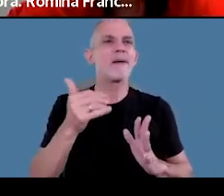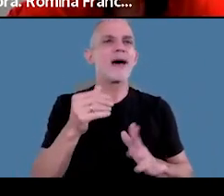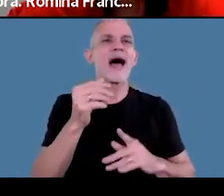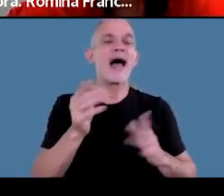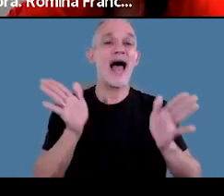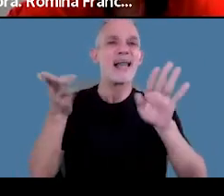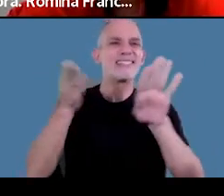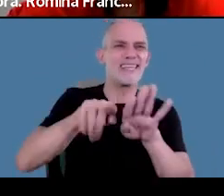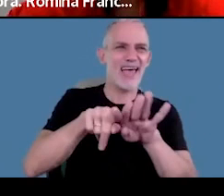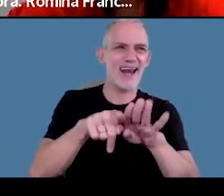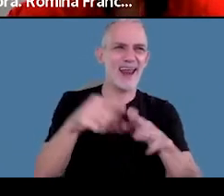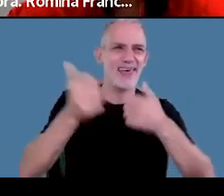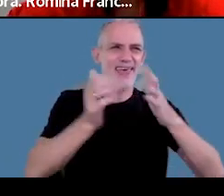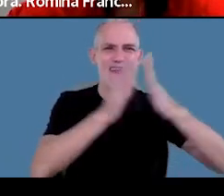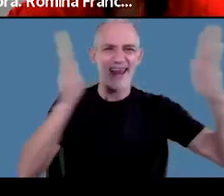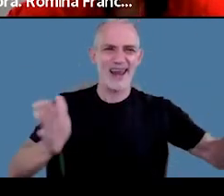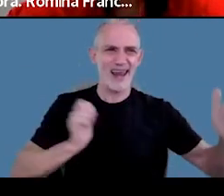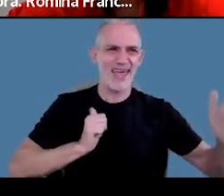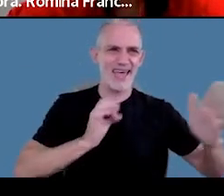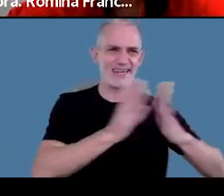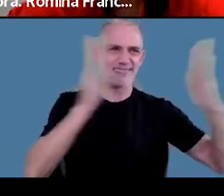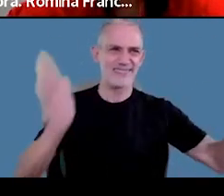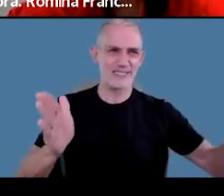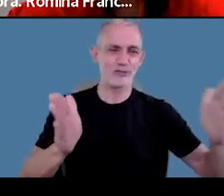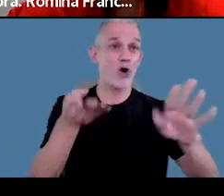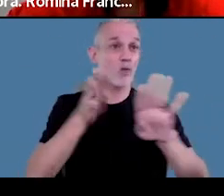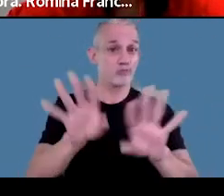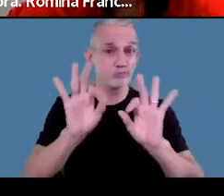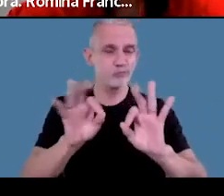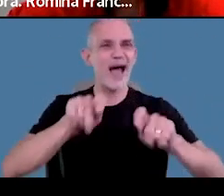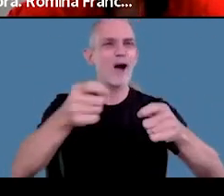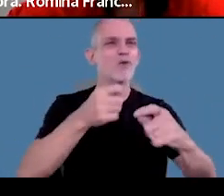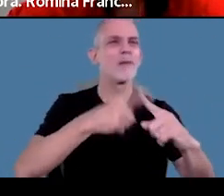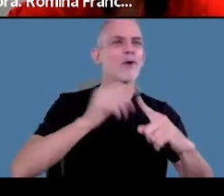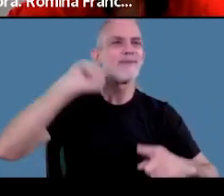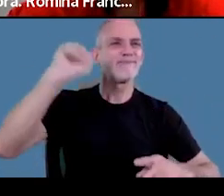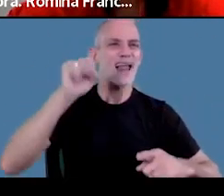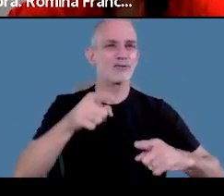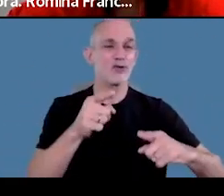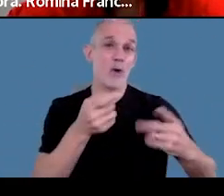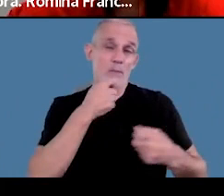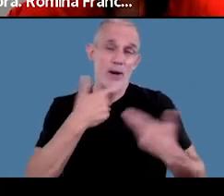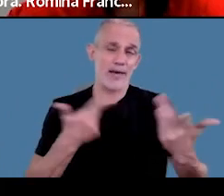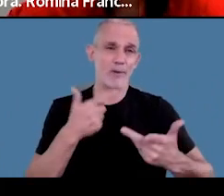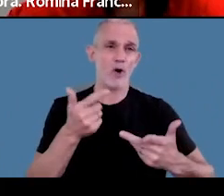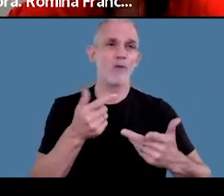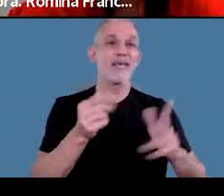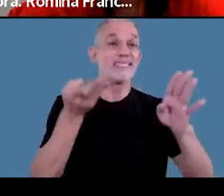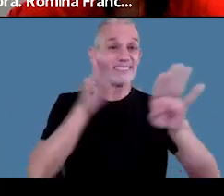cierre del ejercicio por el cual se calcula el ajuste por inflación. En este caso, si está el